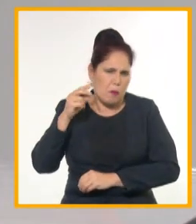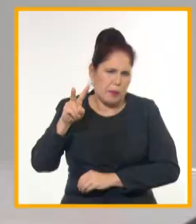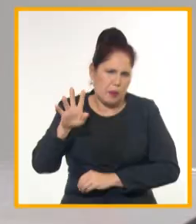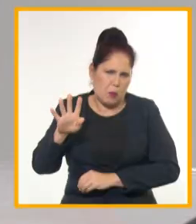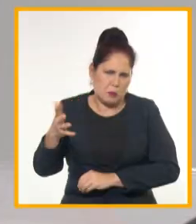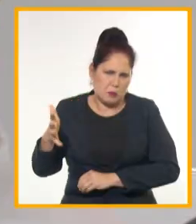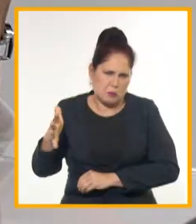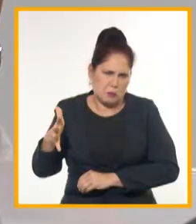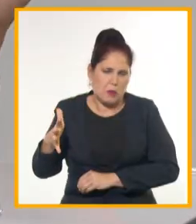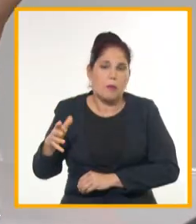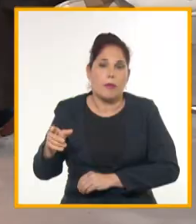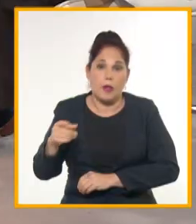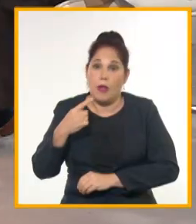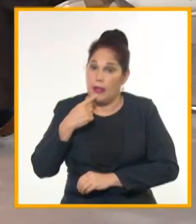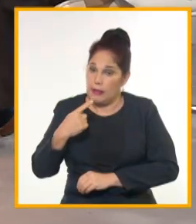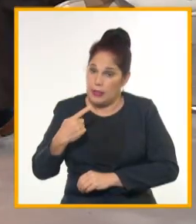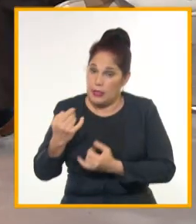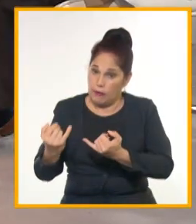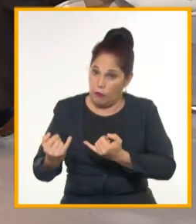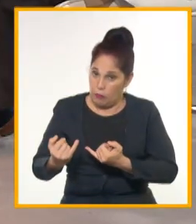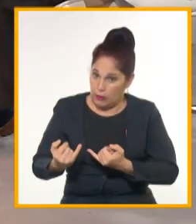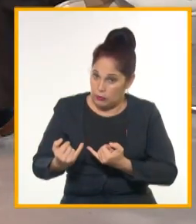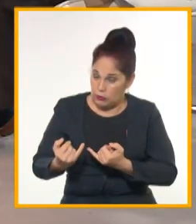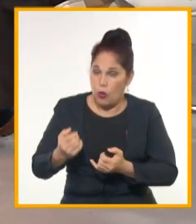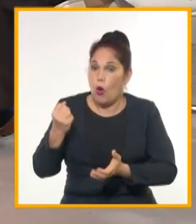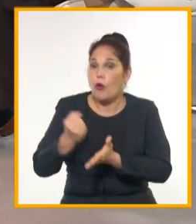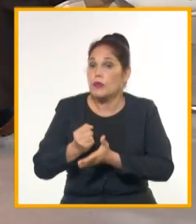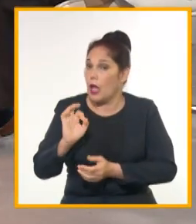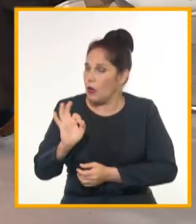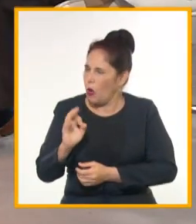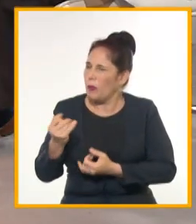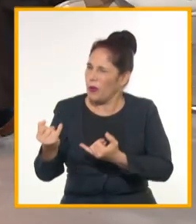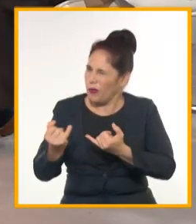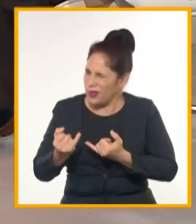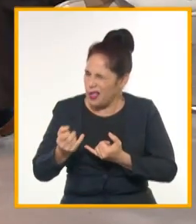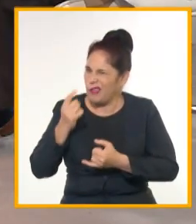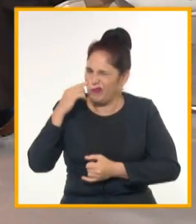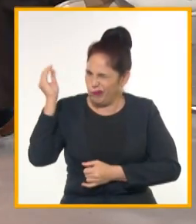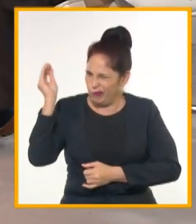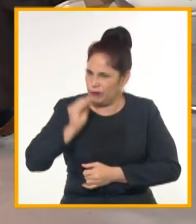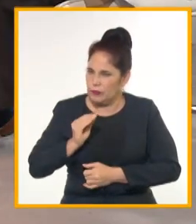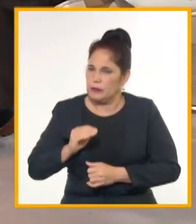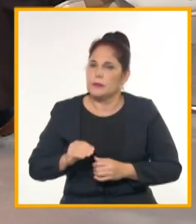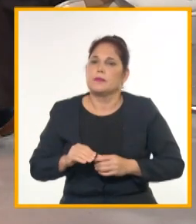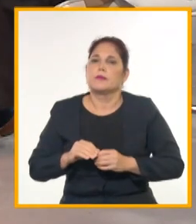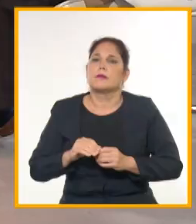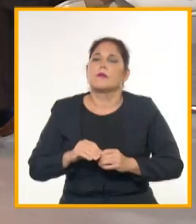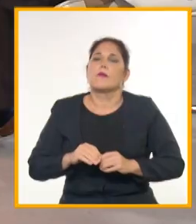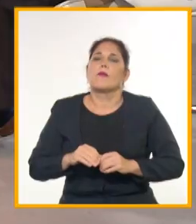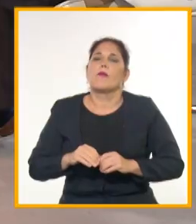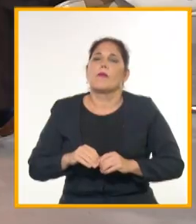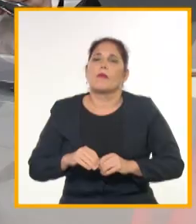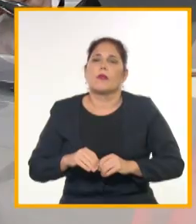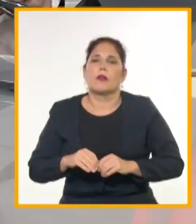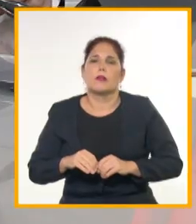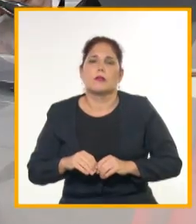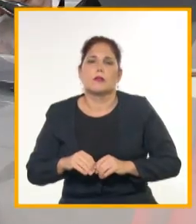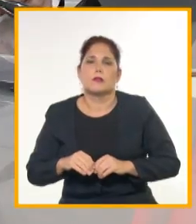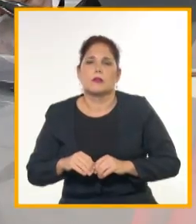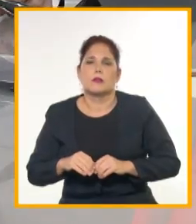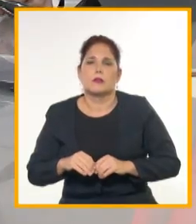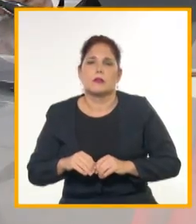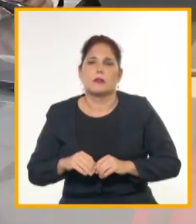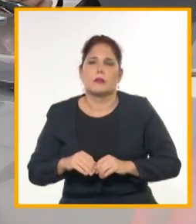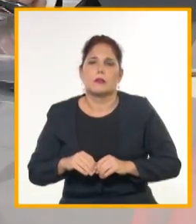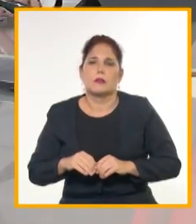2024, según los reportes no oficiales, pero sí de fuentes, de expertos dignas de crédito que coinciden, el tercero